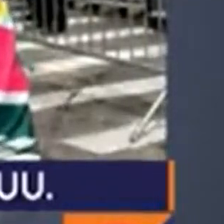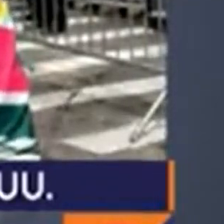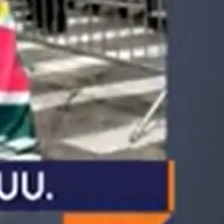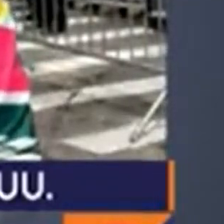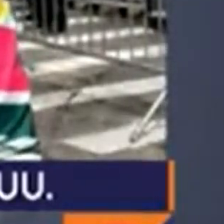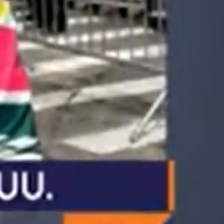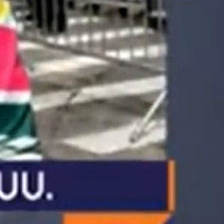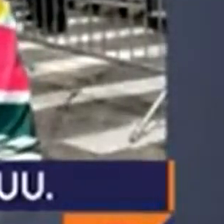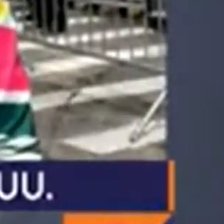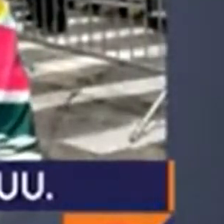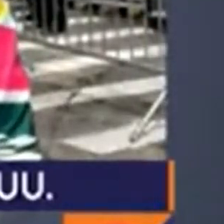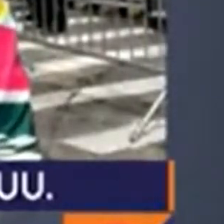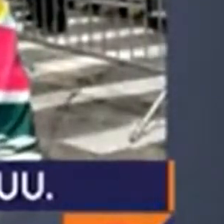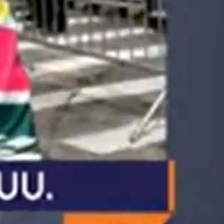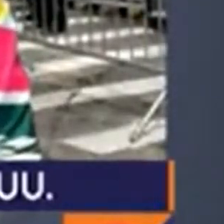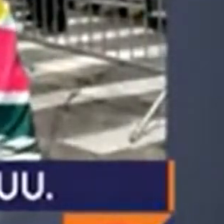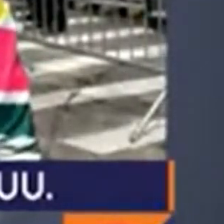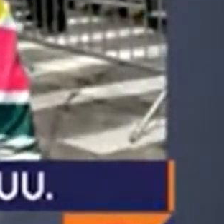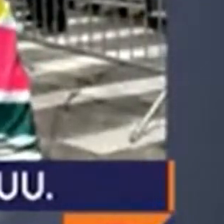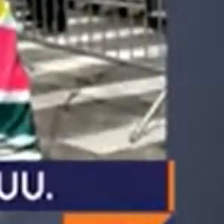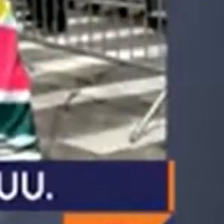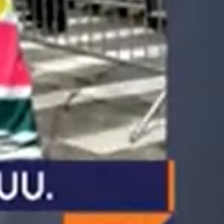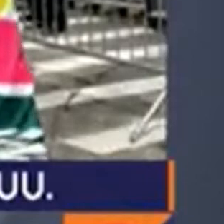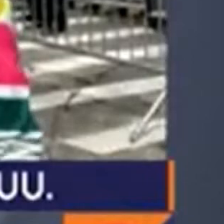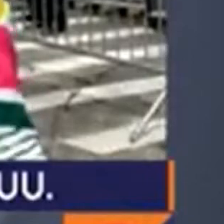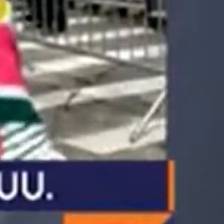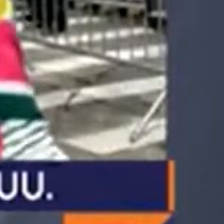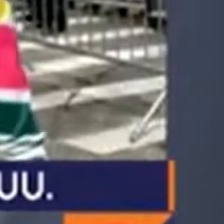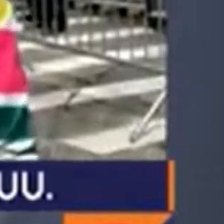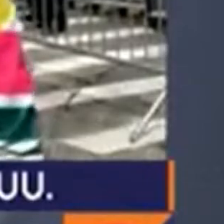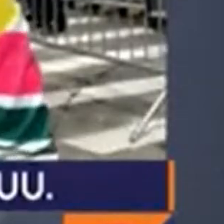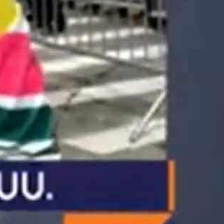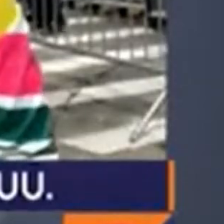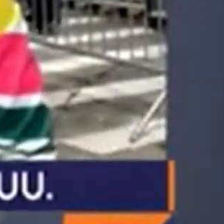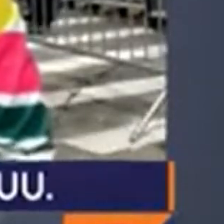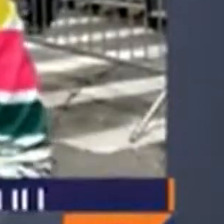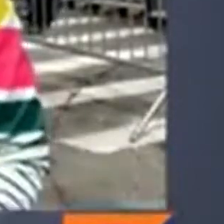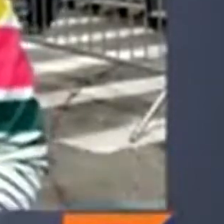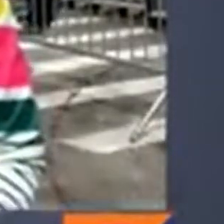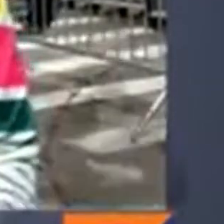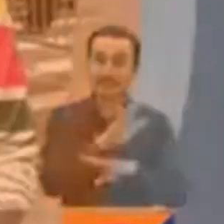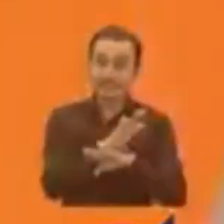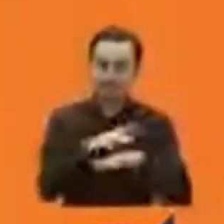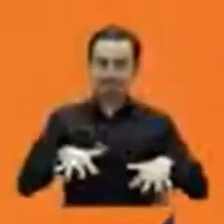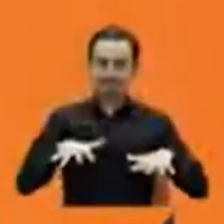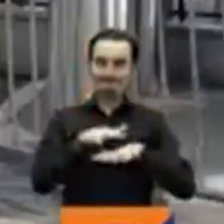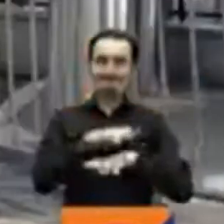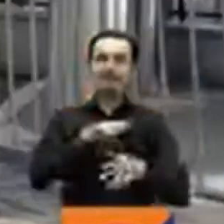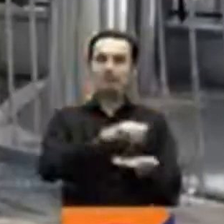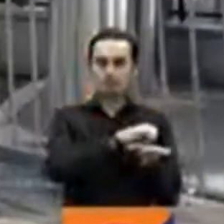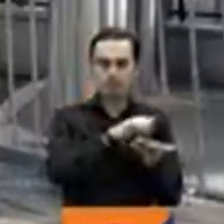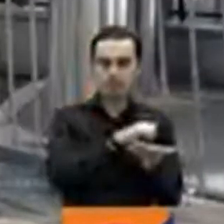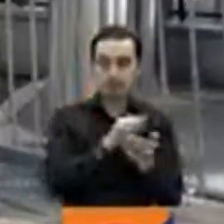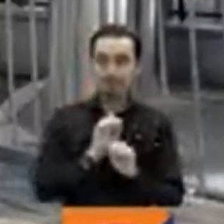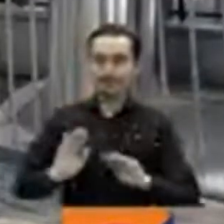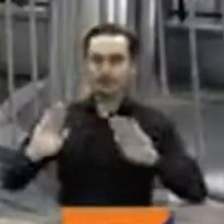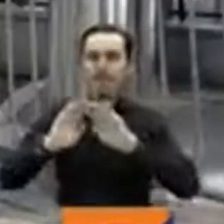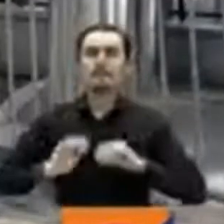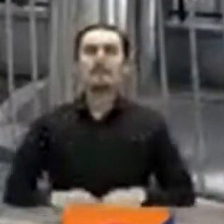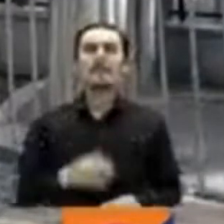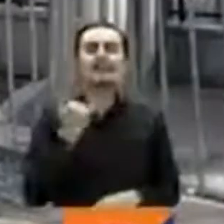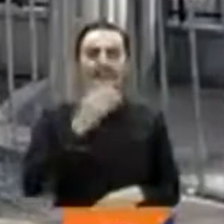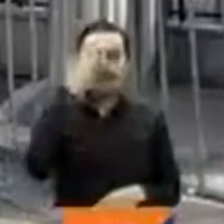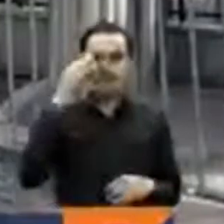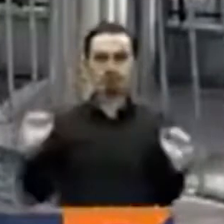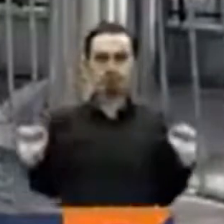presidente Gustavo Petro. Mamen, la escuchamos. Buenas tardes desde la sede de Nueva York de las Naciones Unidas y en el marco de la